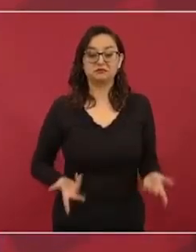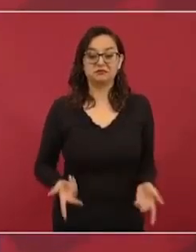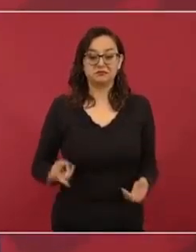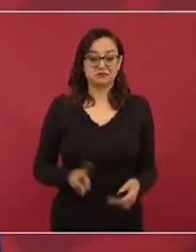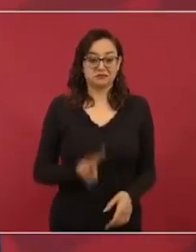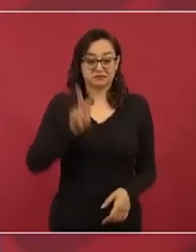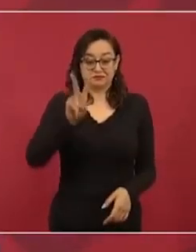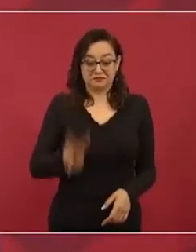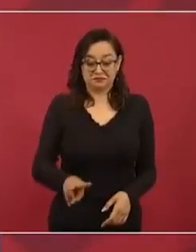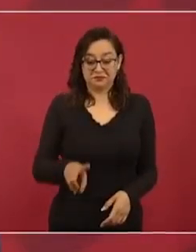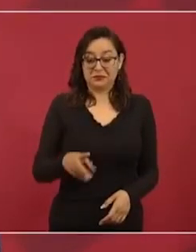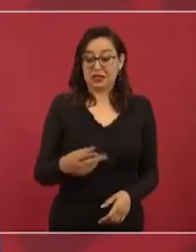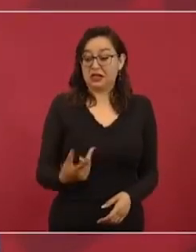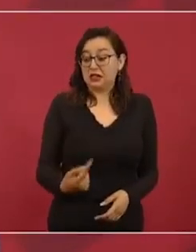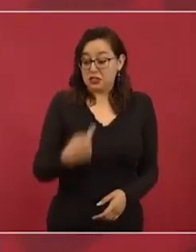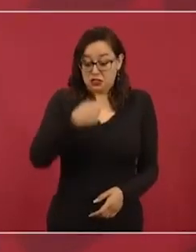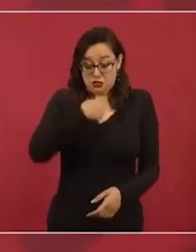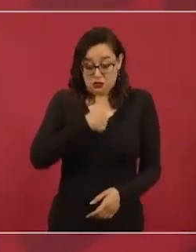autoridad moral,